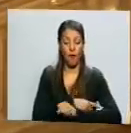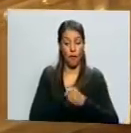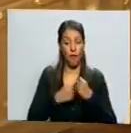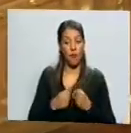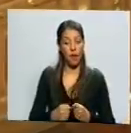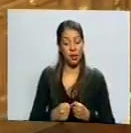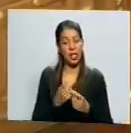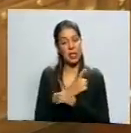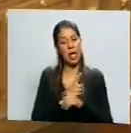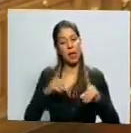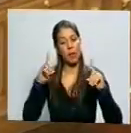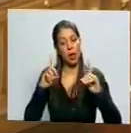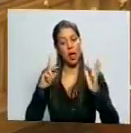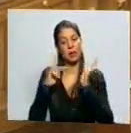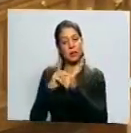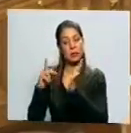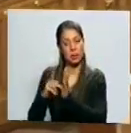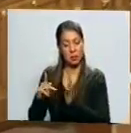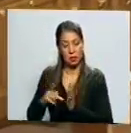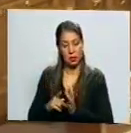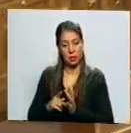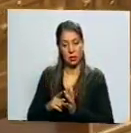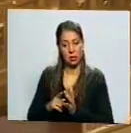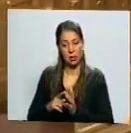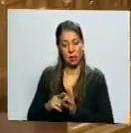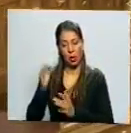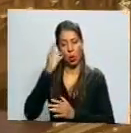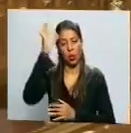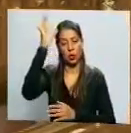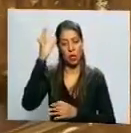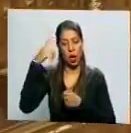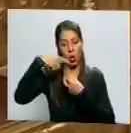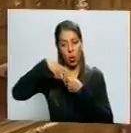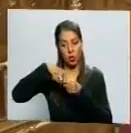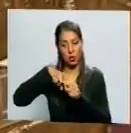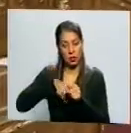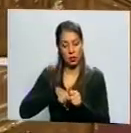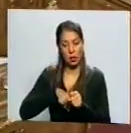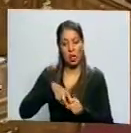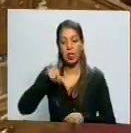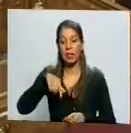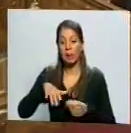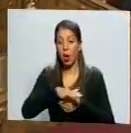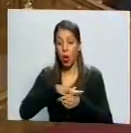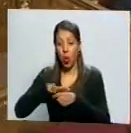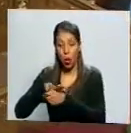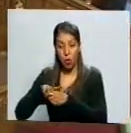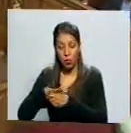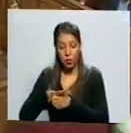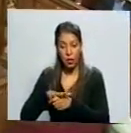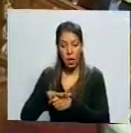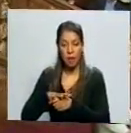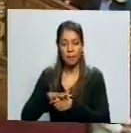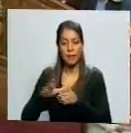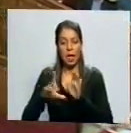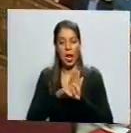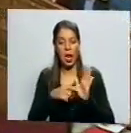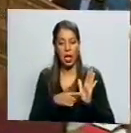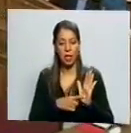Fortalecimiento de la Democracia Participativa, de los consejos comunales y de las comunas, tenemos que